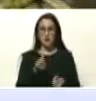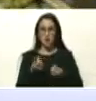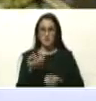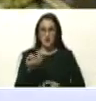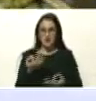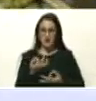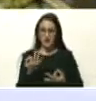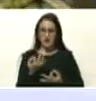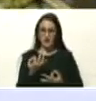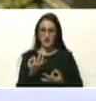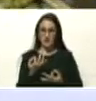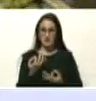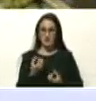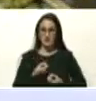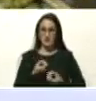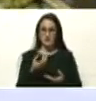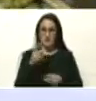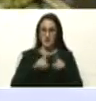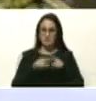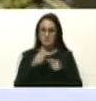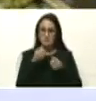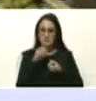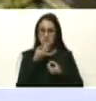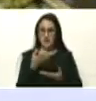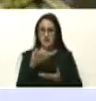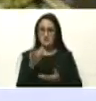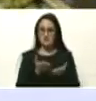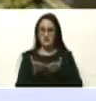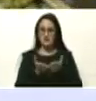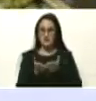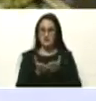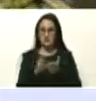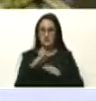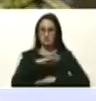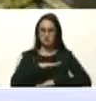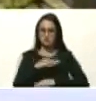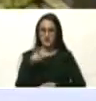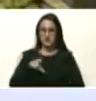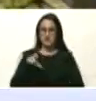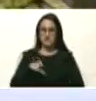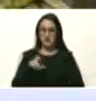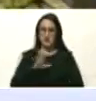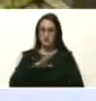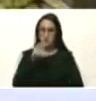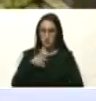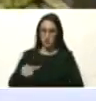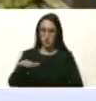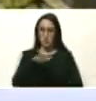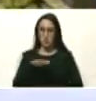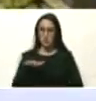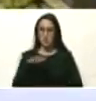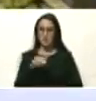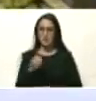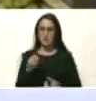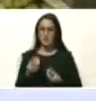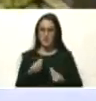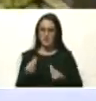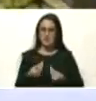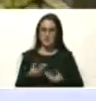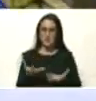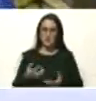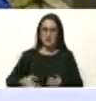real, que genere bienes, servicios, que satisfaga las necesidades de nuestro pueblo y que genere